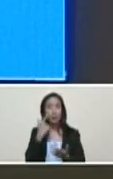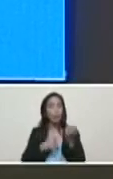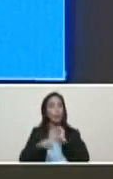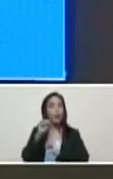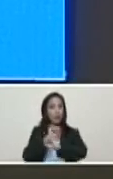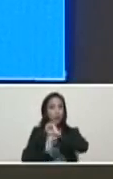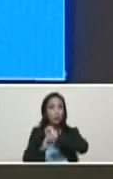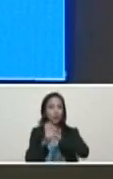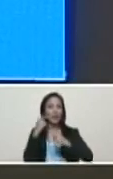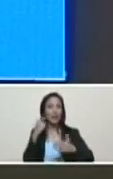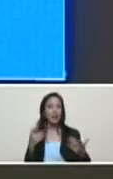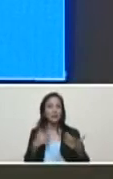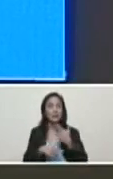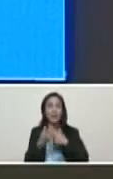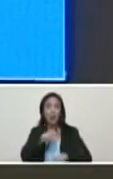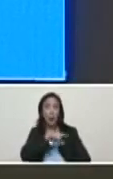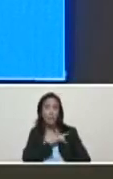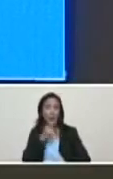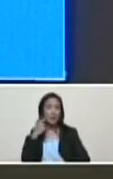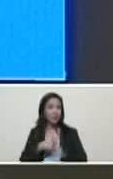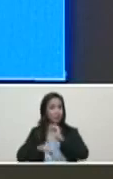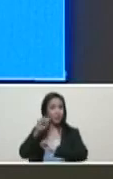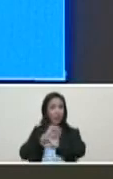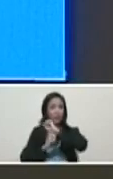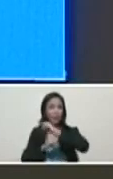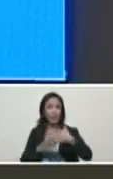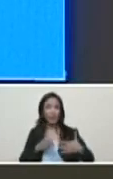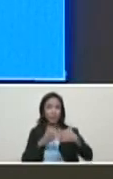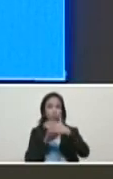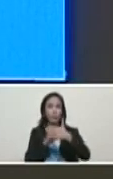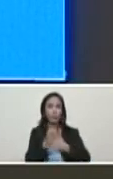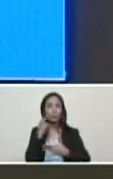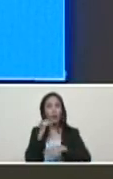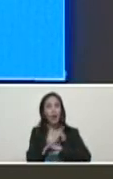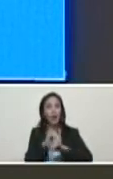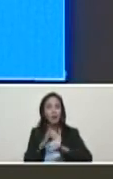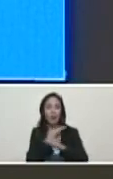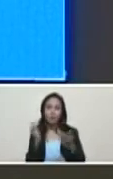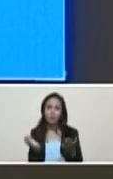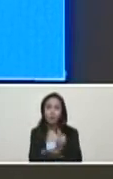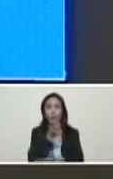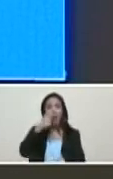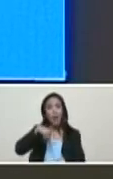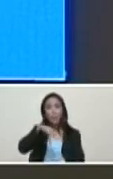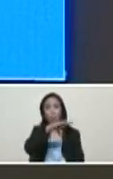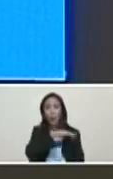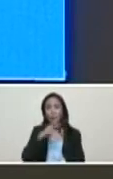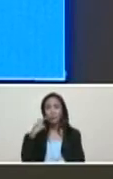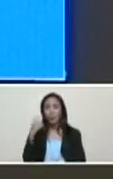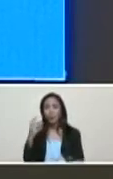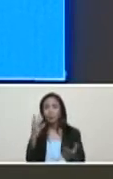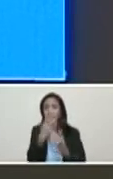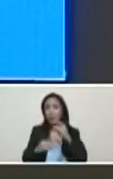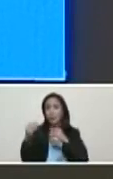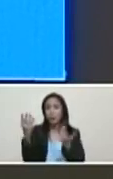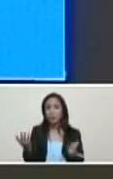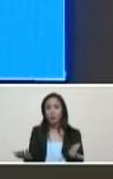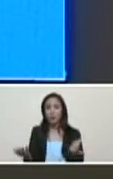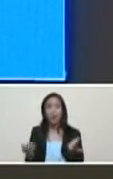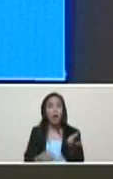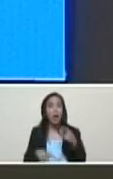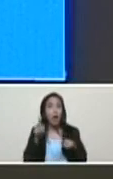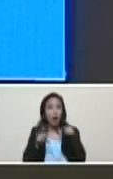Defendiéndonos contra la España, ha desaparecido una gran parte de nuestra población, y el resto que